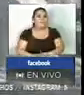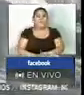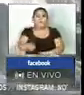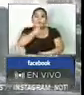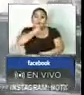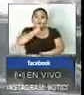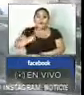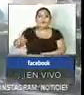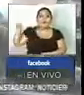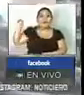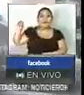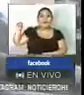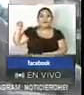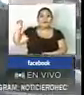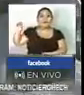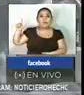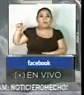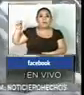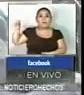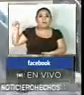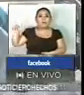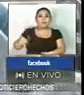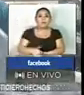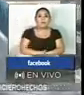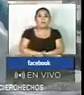Noticiero Hechos, Melisa Galicia.